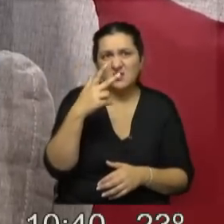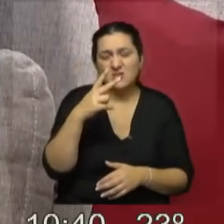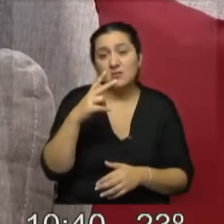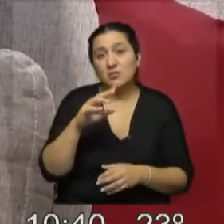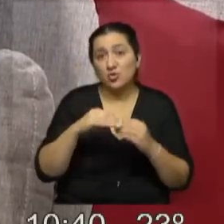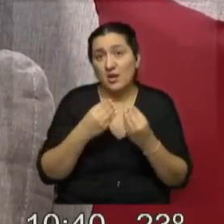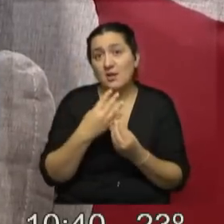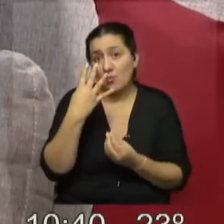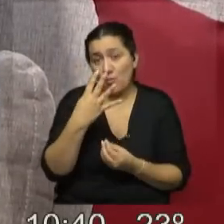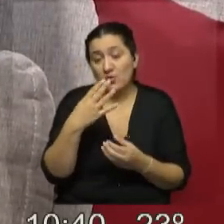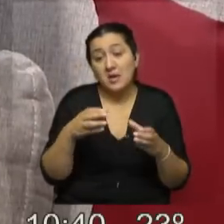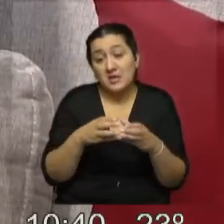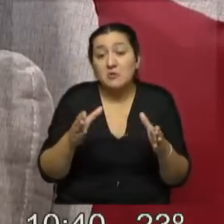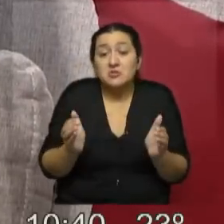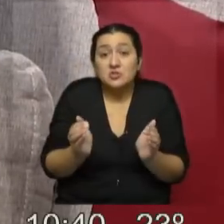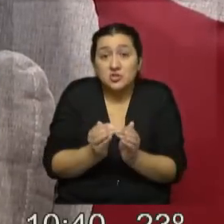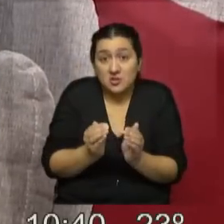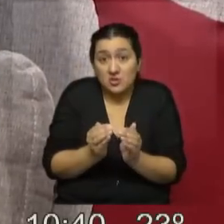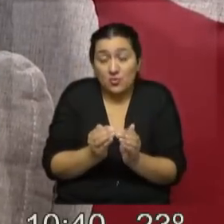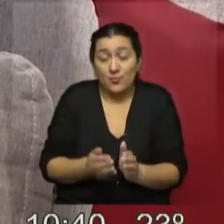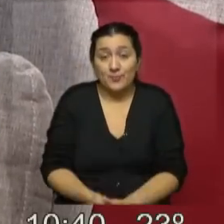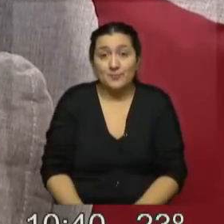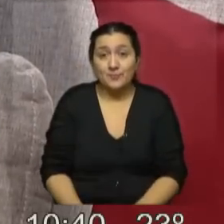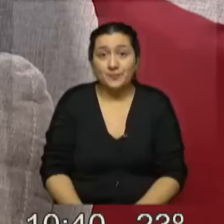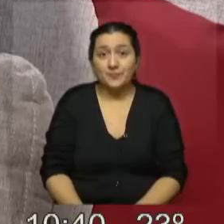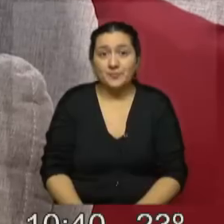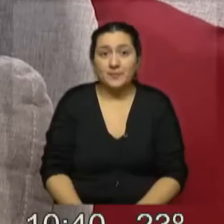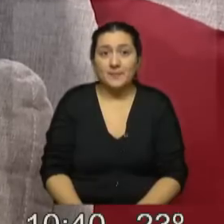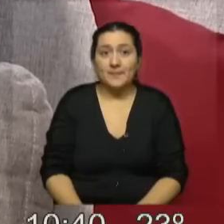este era un equipo chico el que estaba a cargo de todo